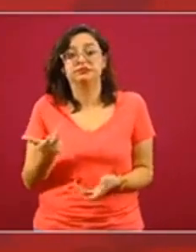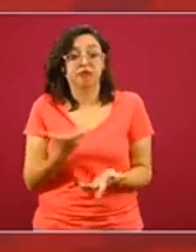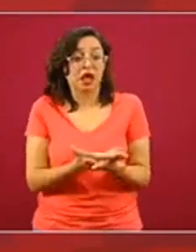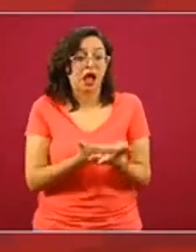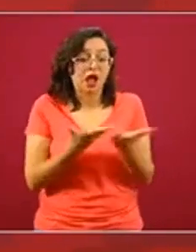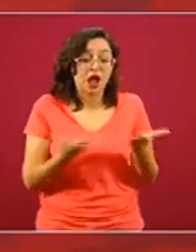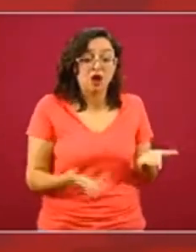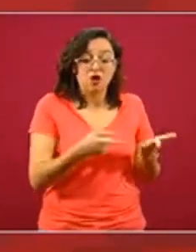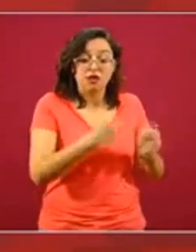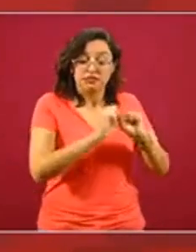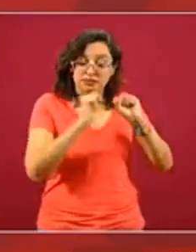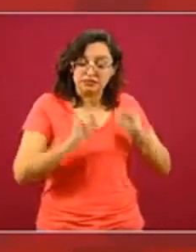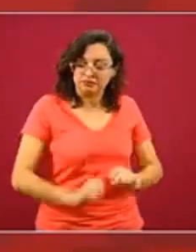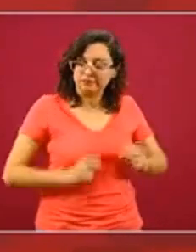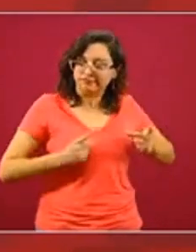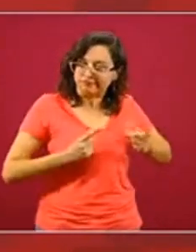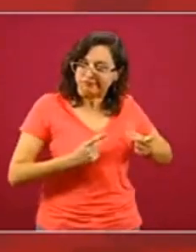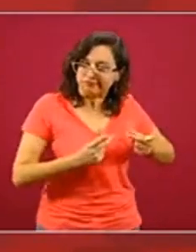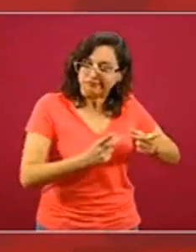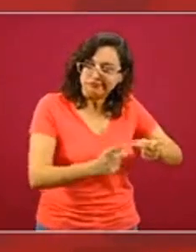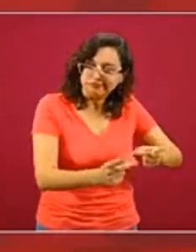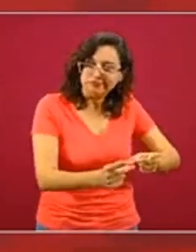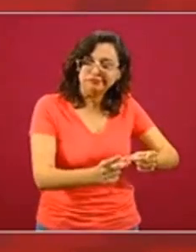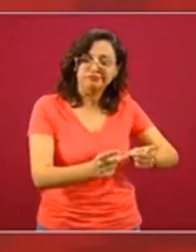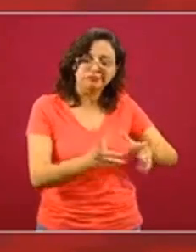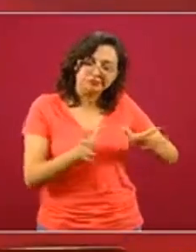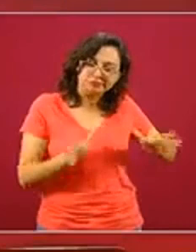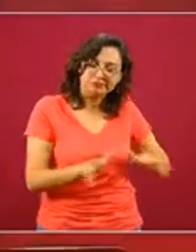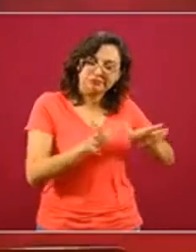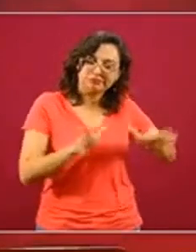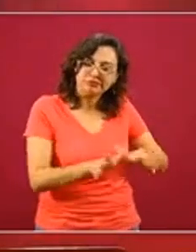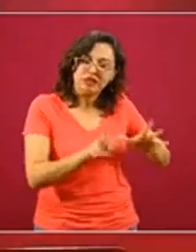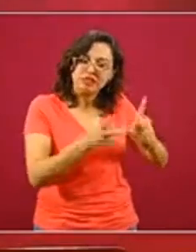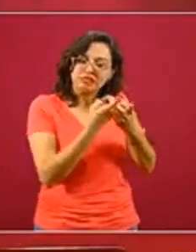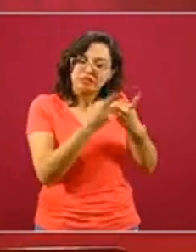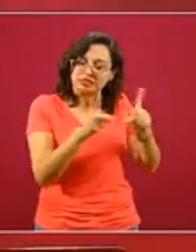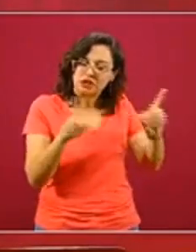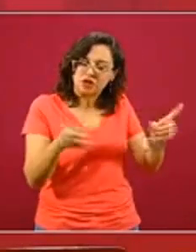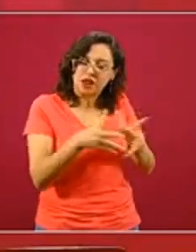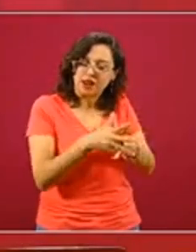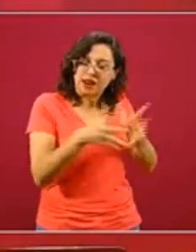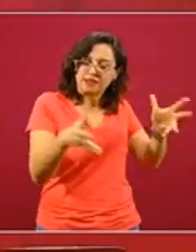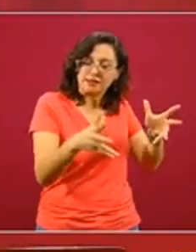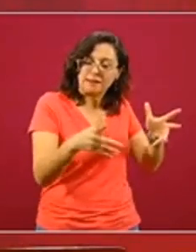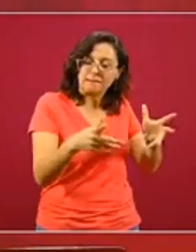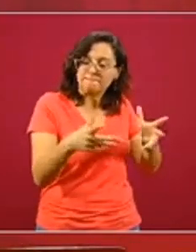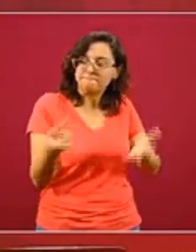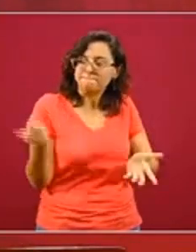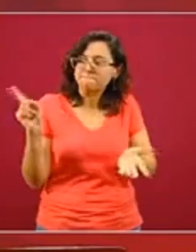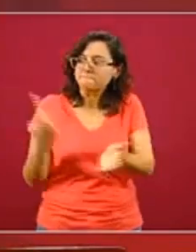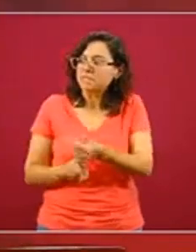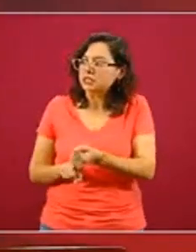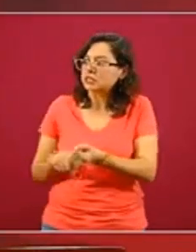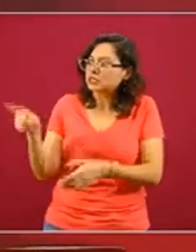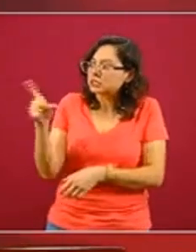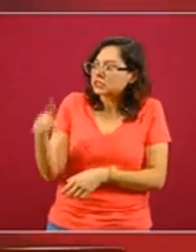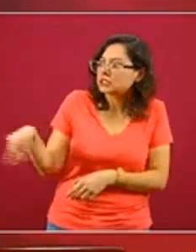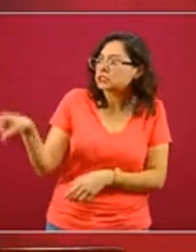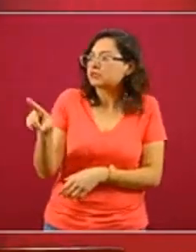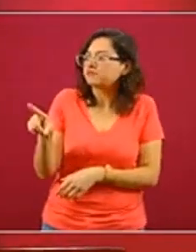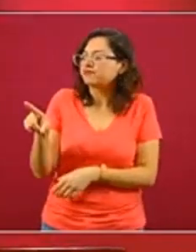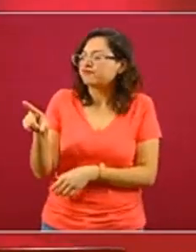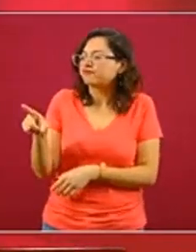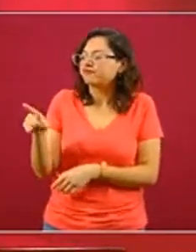nuevo enfoque, pueda desarrollarse en su momento. Y trabajó con las distintas